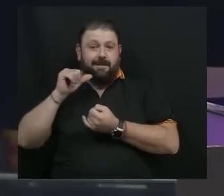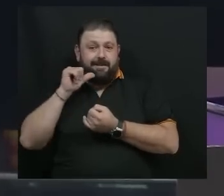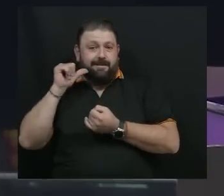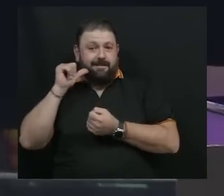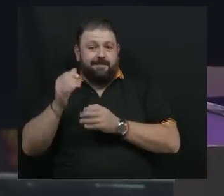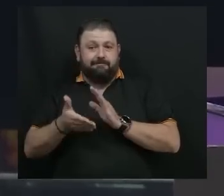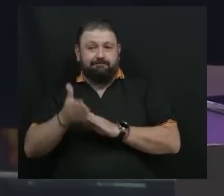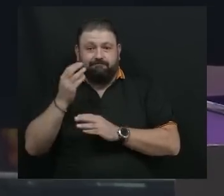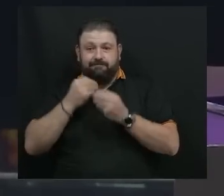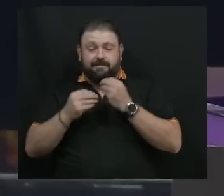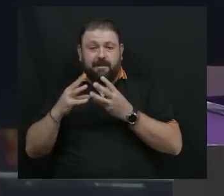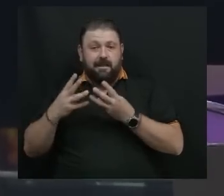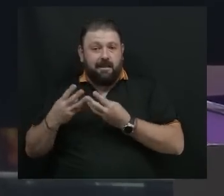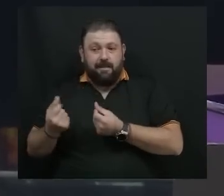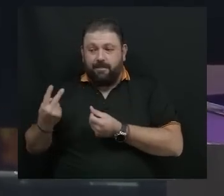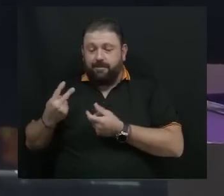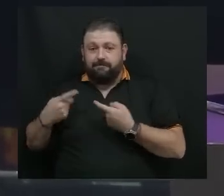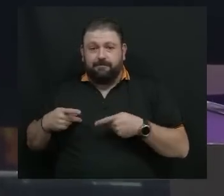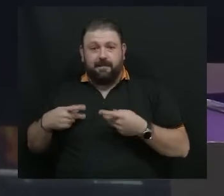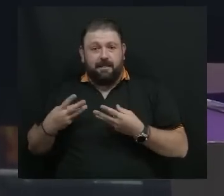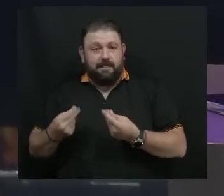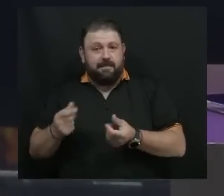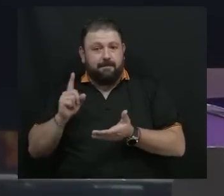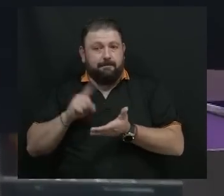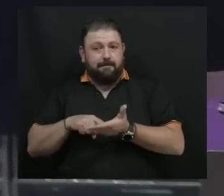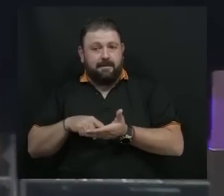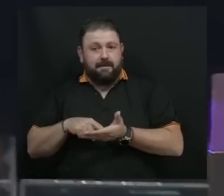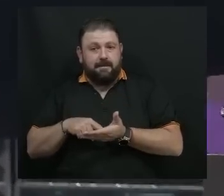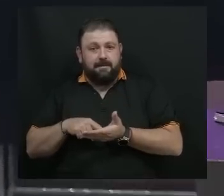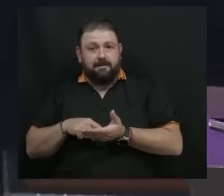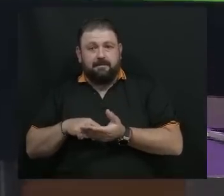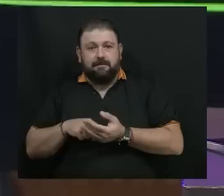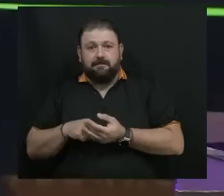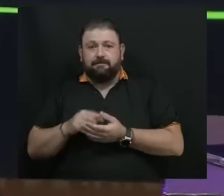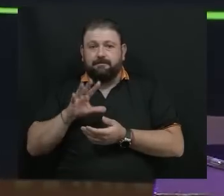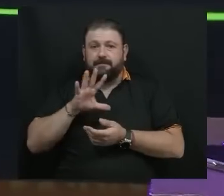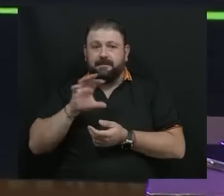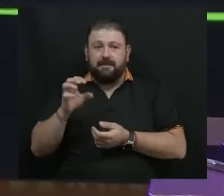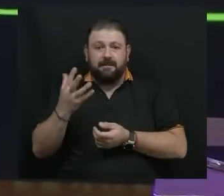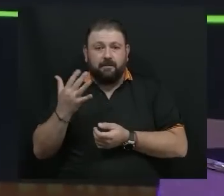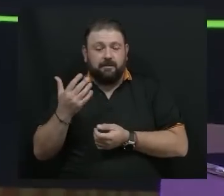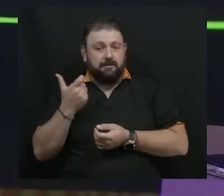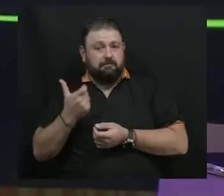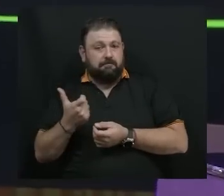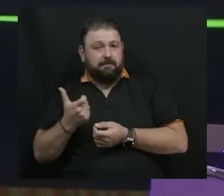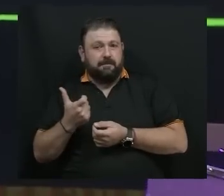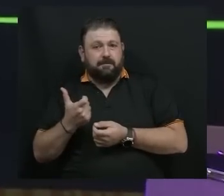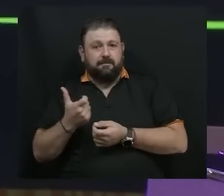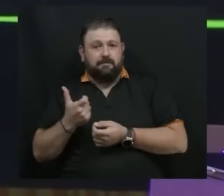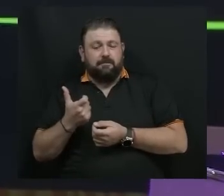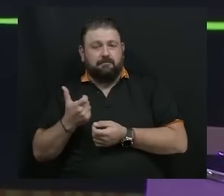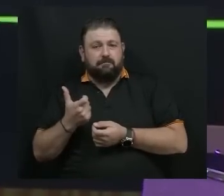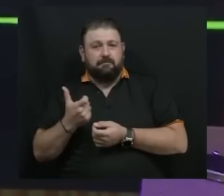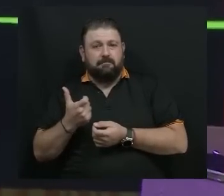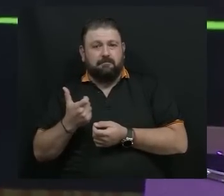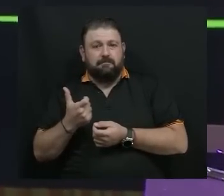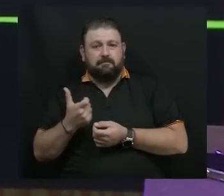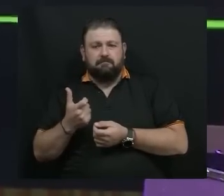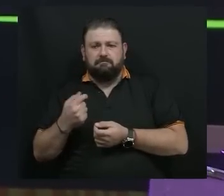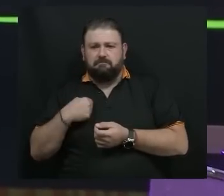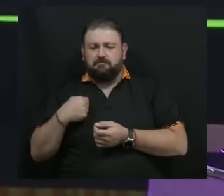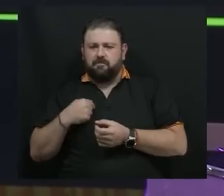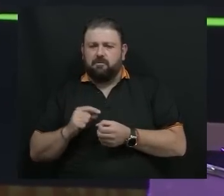Hubiera podido afiliar dos personas. Bueno, 550 pesos, te